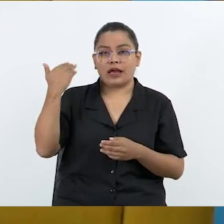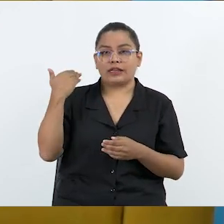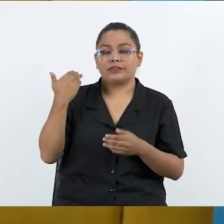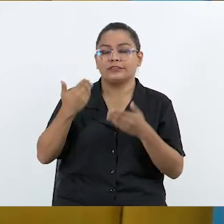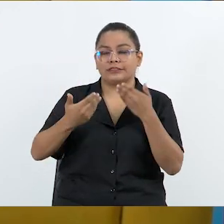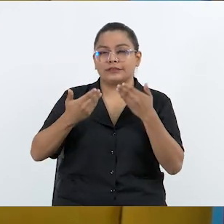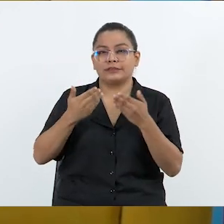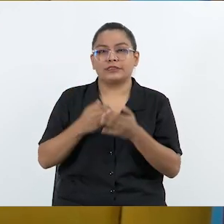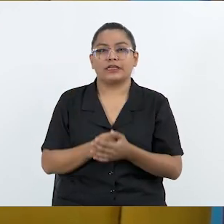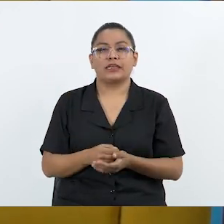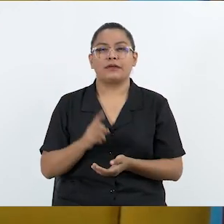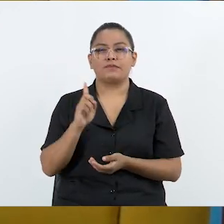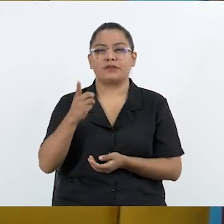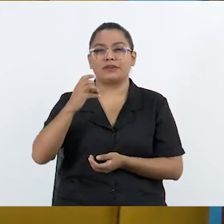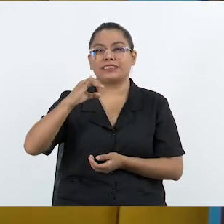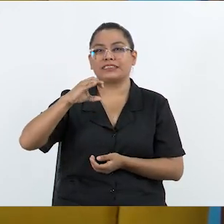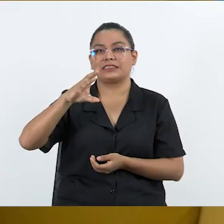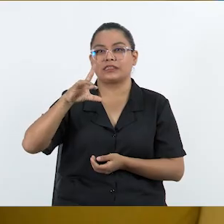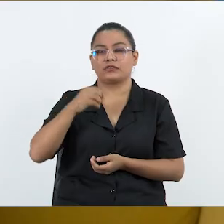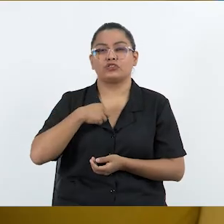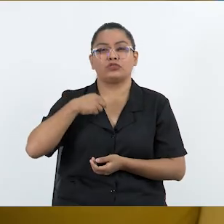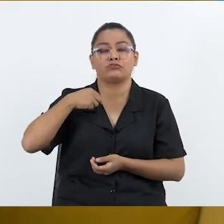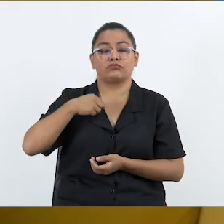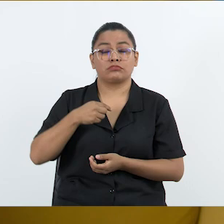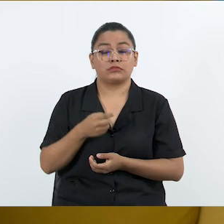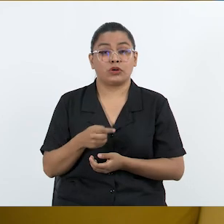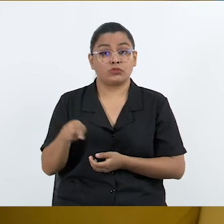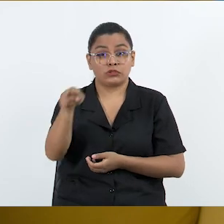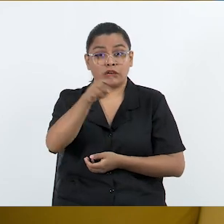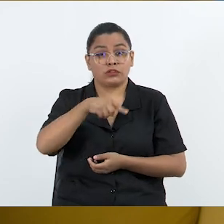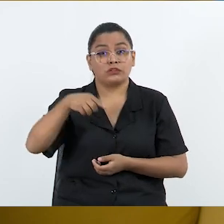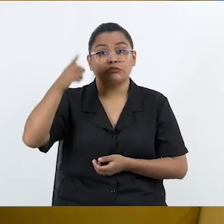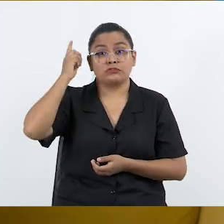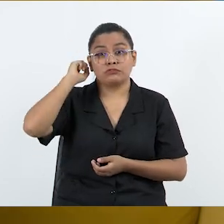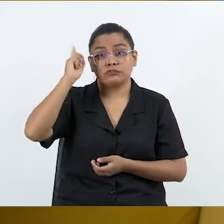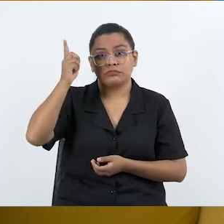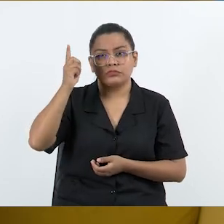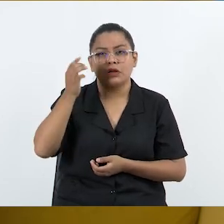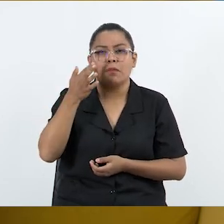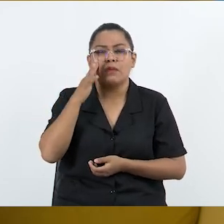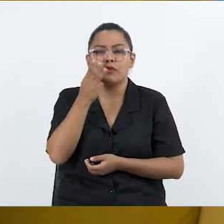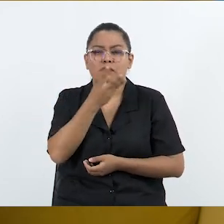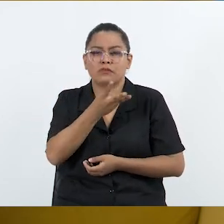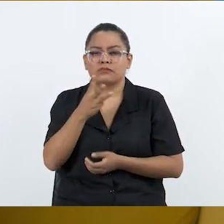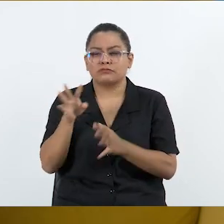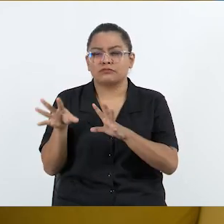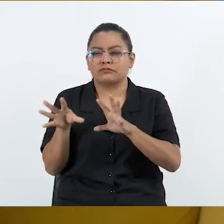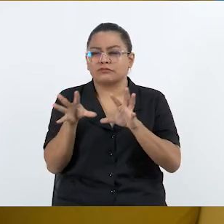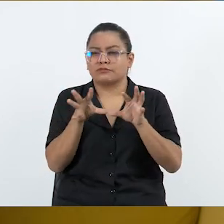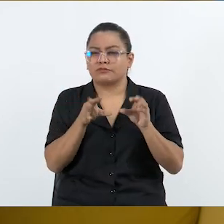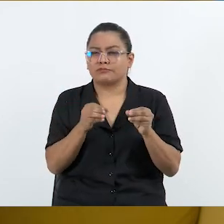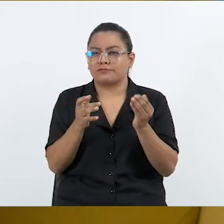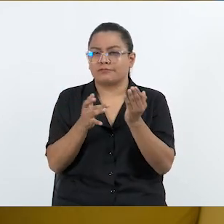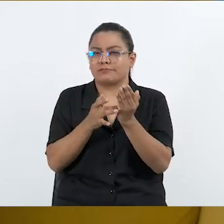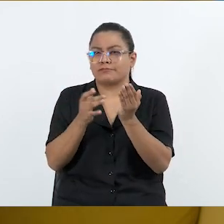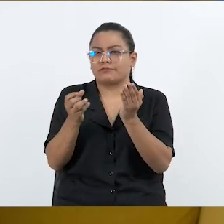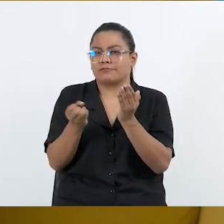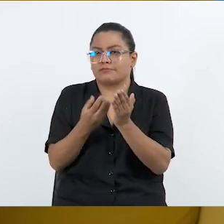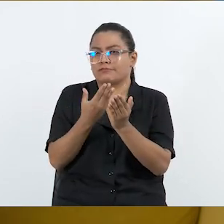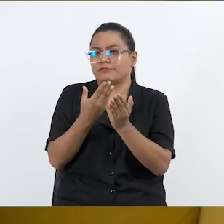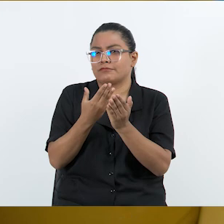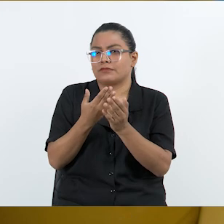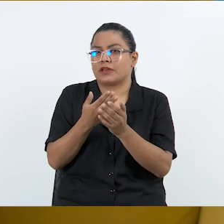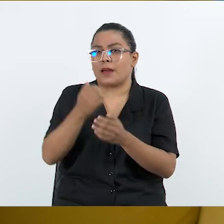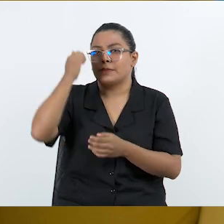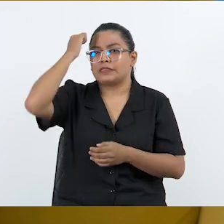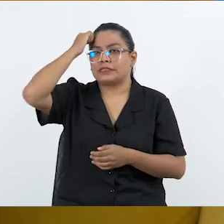que les brindé de primer ciclo. Queridos docentes, ¿en qué asignatura podemos aplicar las técnicas